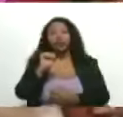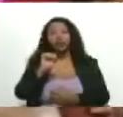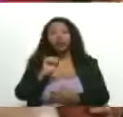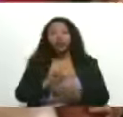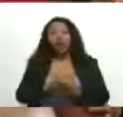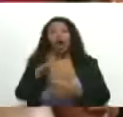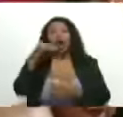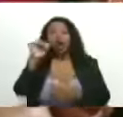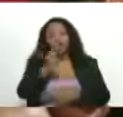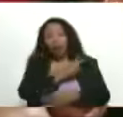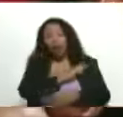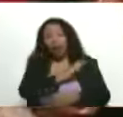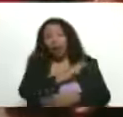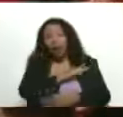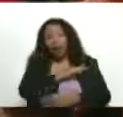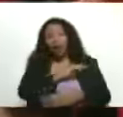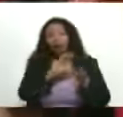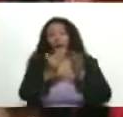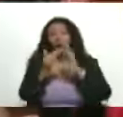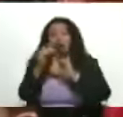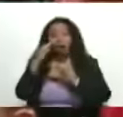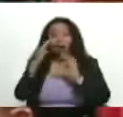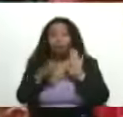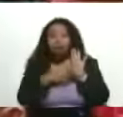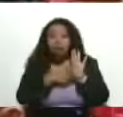Hay jefes de comunidades, ¿verdad?